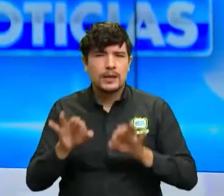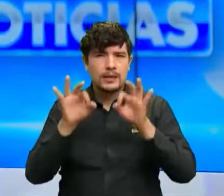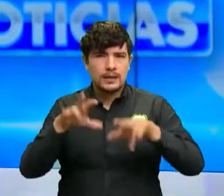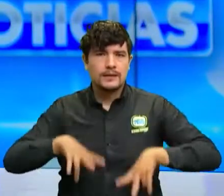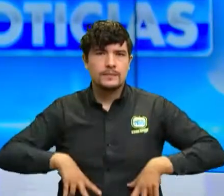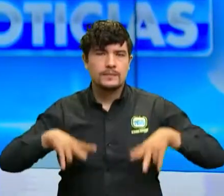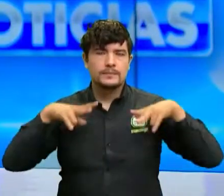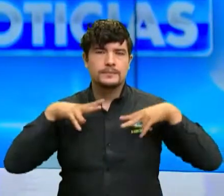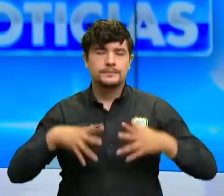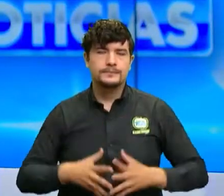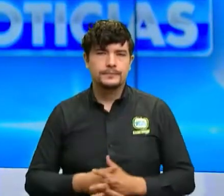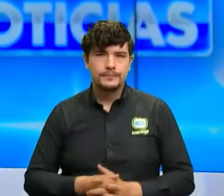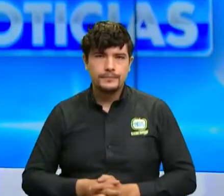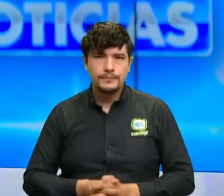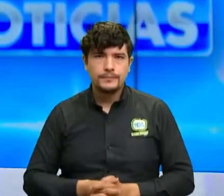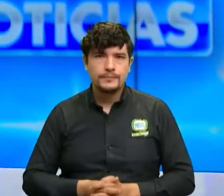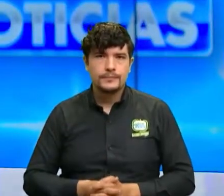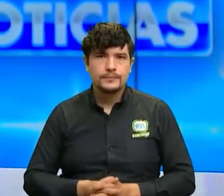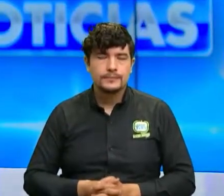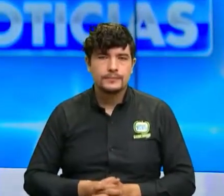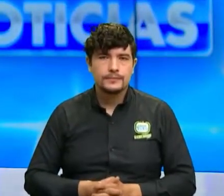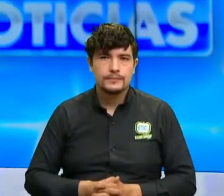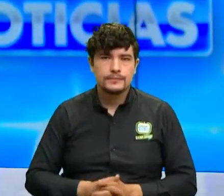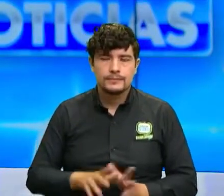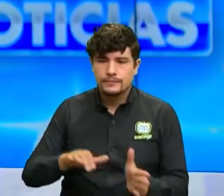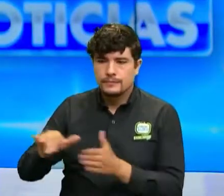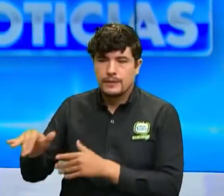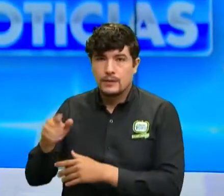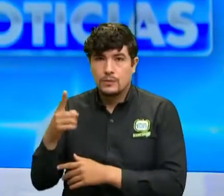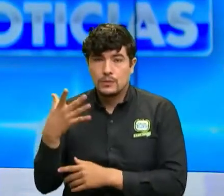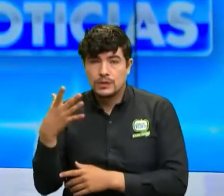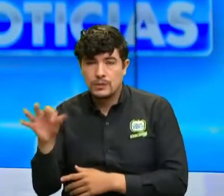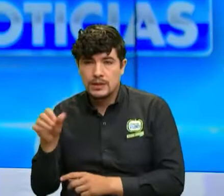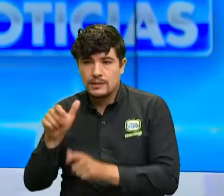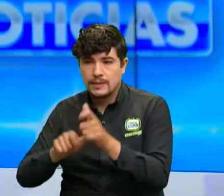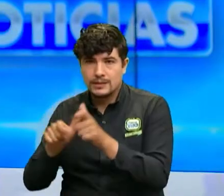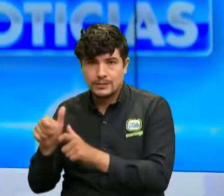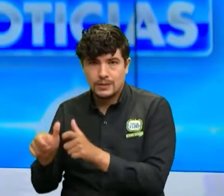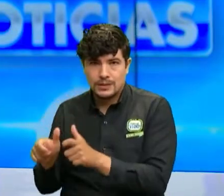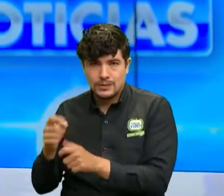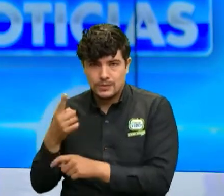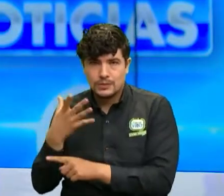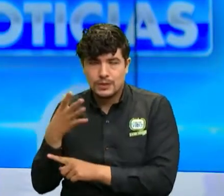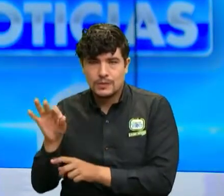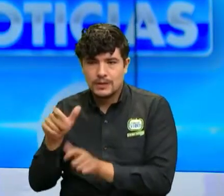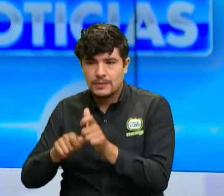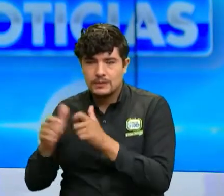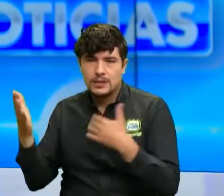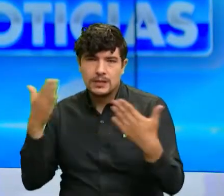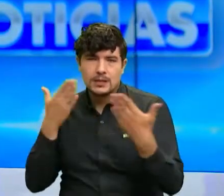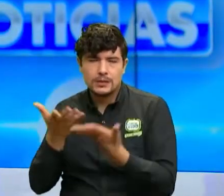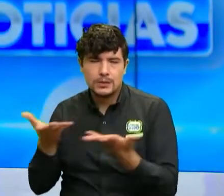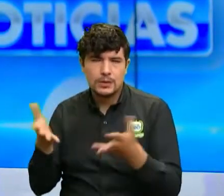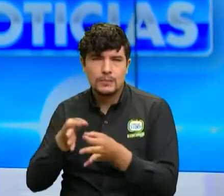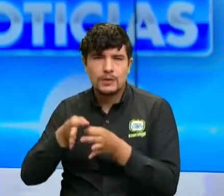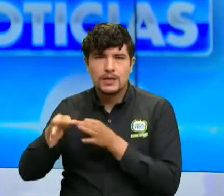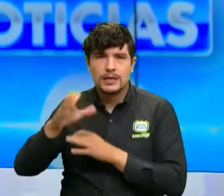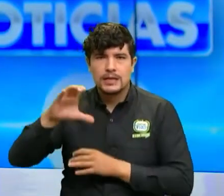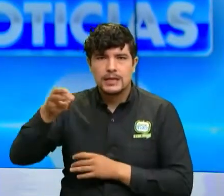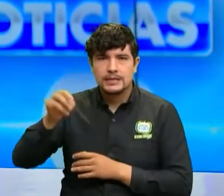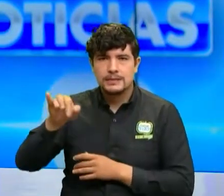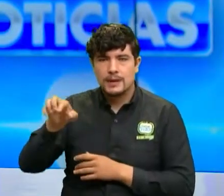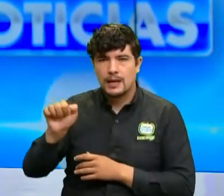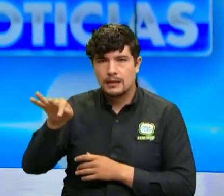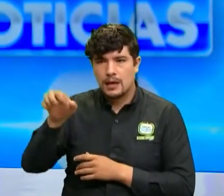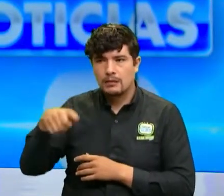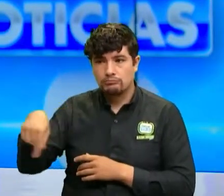Por otra parte, cerca de 150 campesinos de Chipatá en Santander aceptaron ingresar al programa de diversificación de